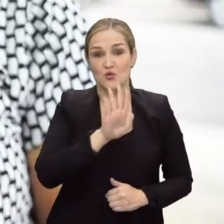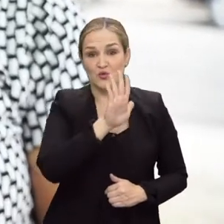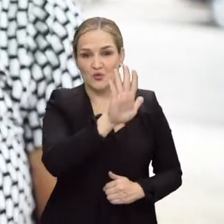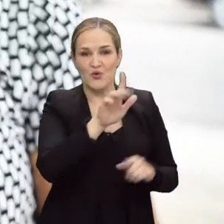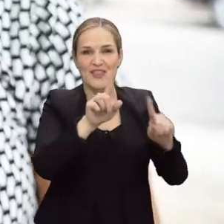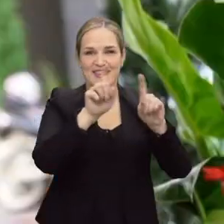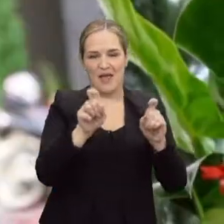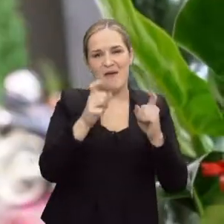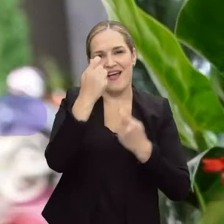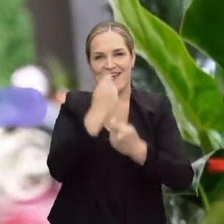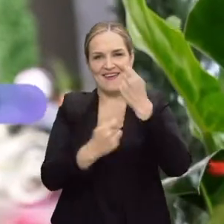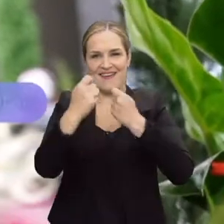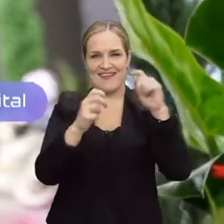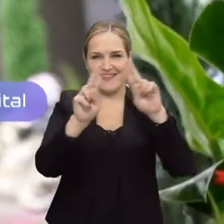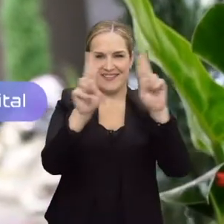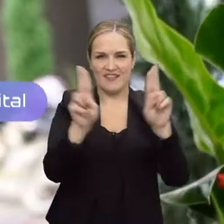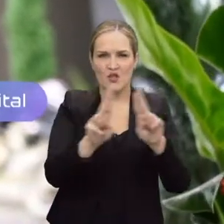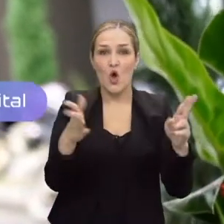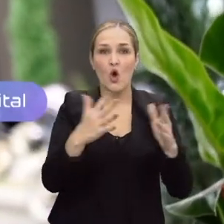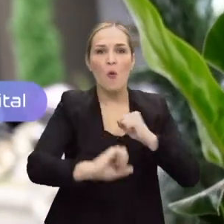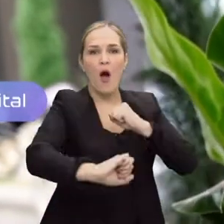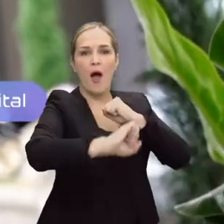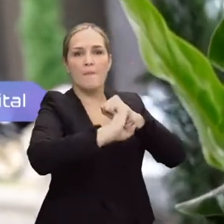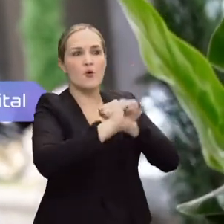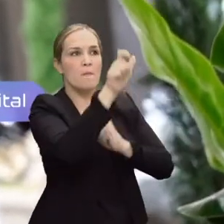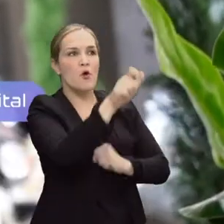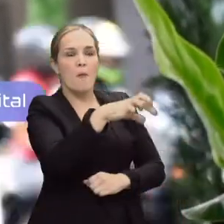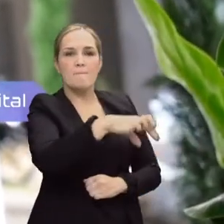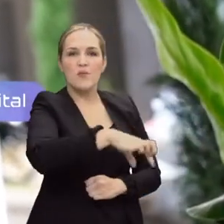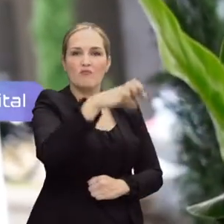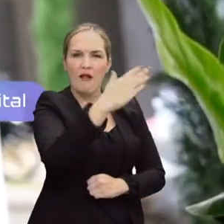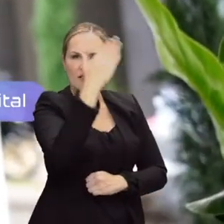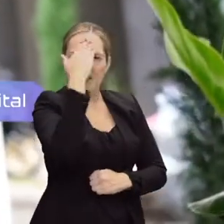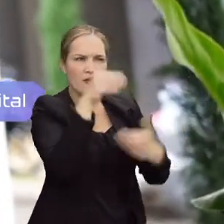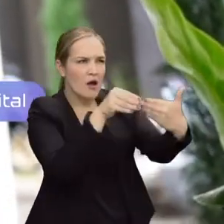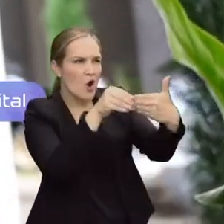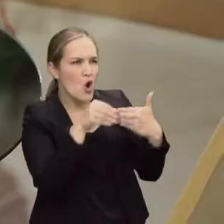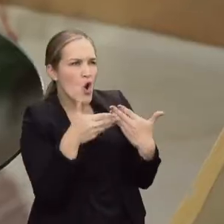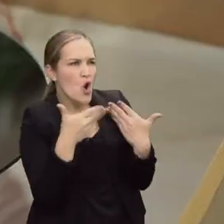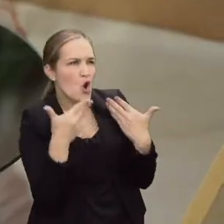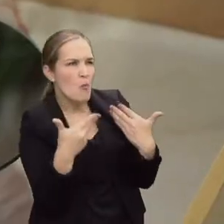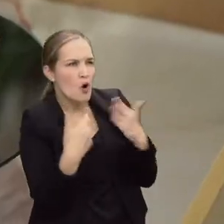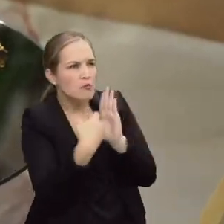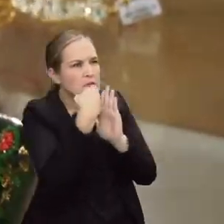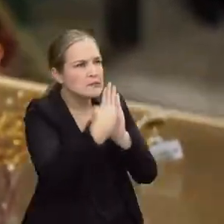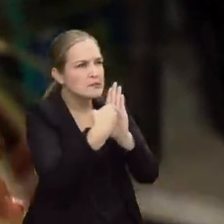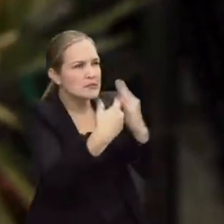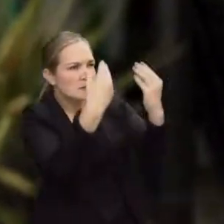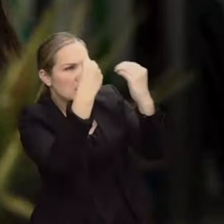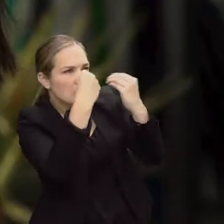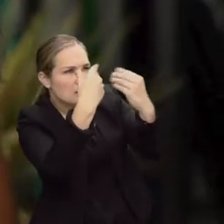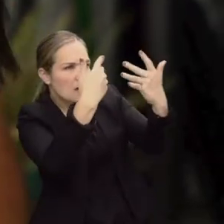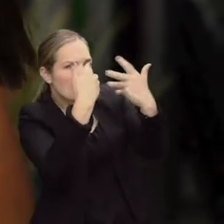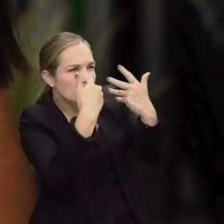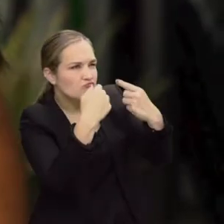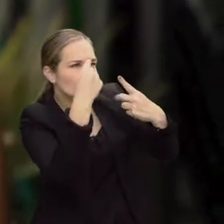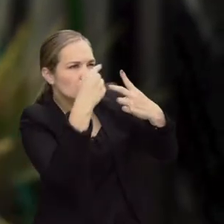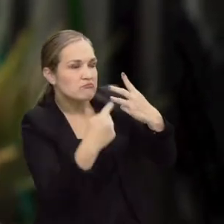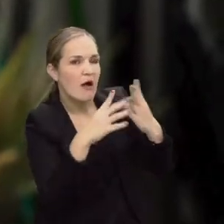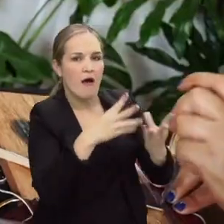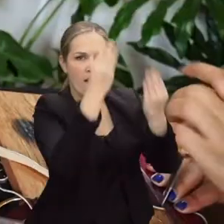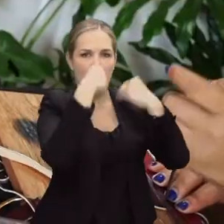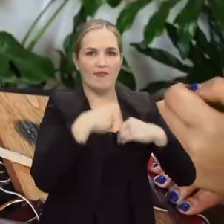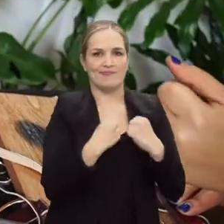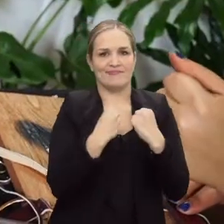Lo que más me gustó del programa de Quiero Vender en Línea pues fue el acompañamiento del profesional, quien estuvo acompañándome en todo el proceso